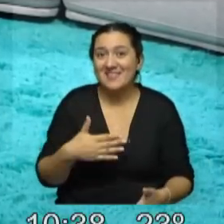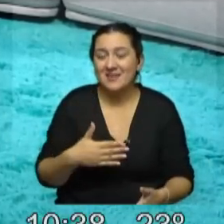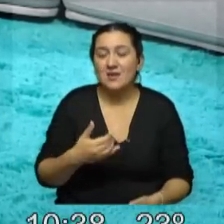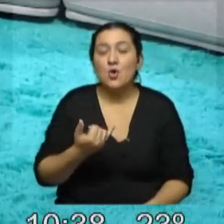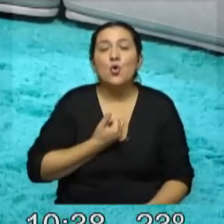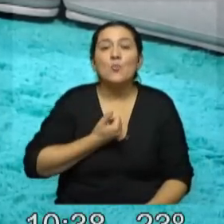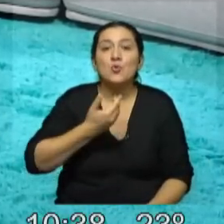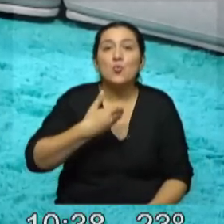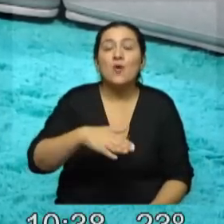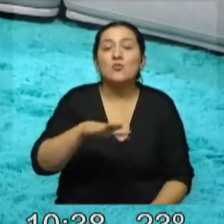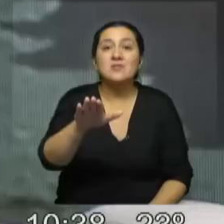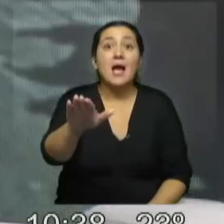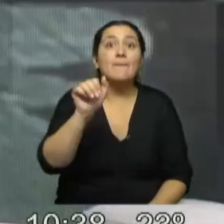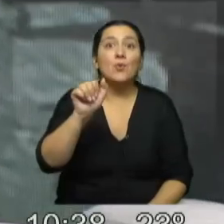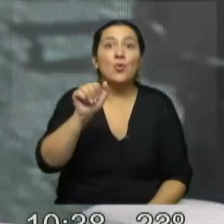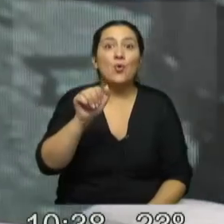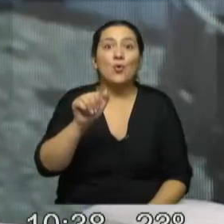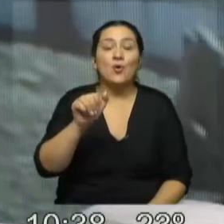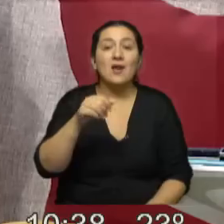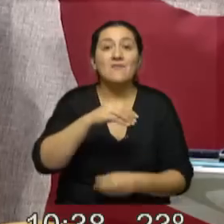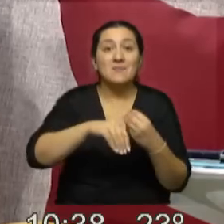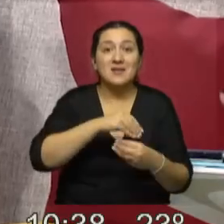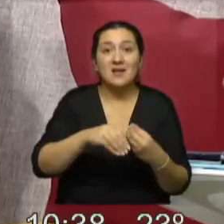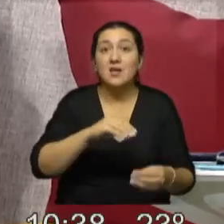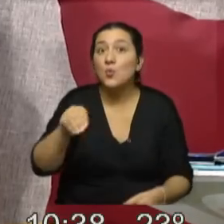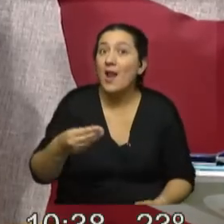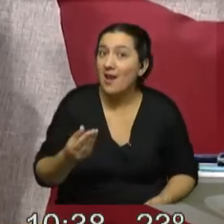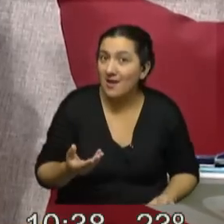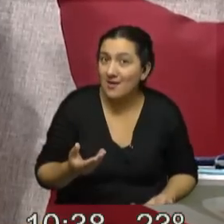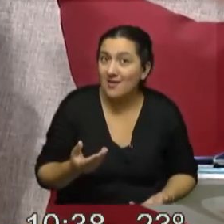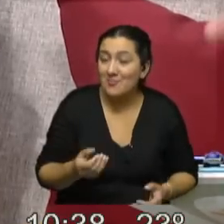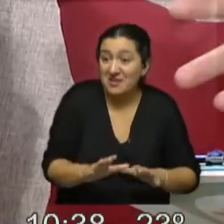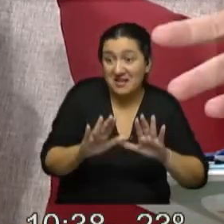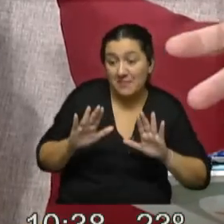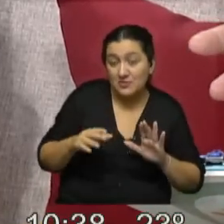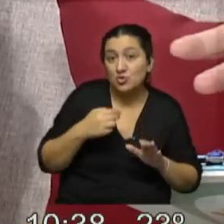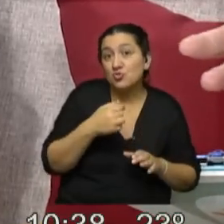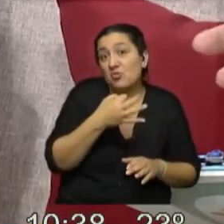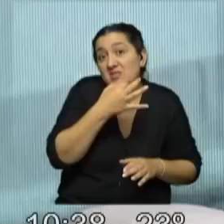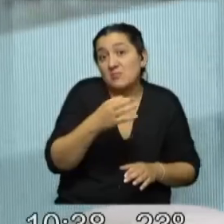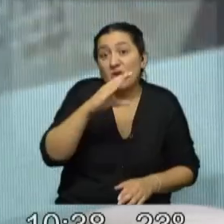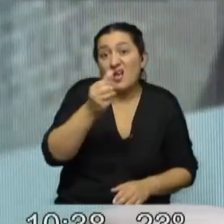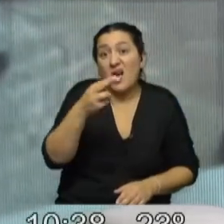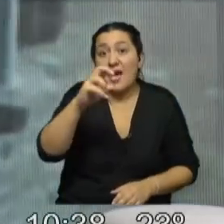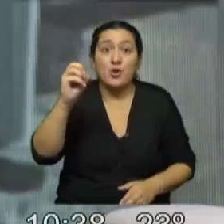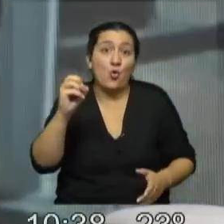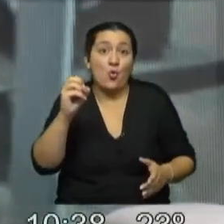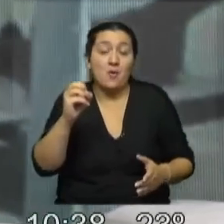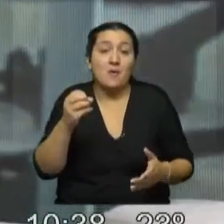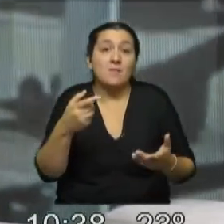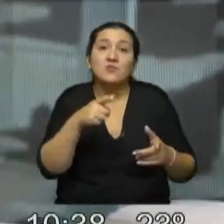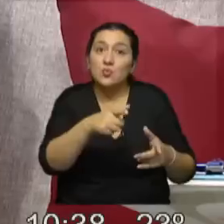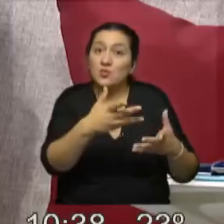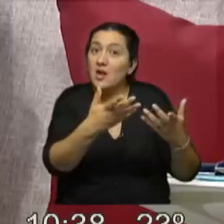y este apodo en la familia y cuáles y cuáles porque capaz que nosotros decimos Caro Caro lo que quieras contar